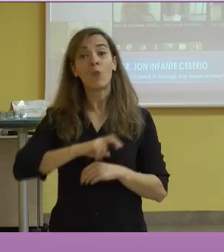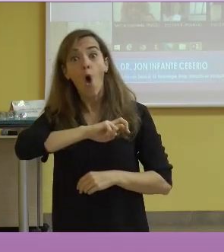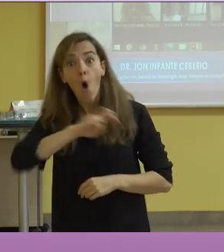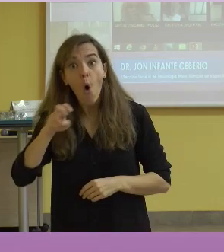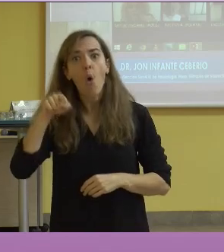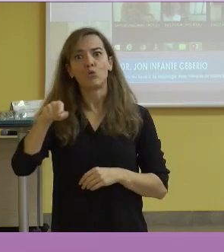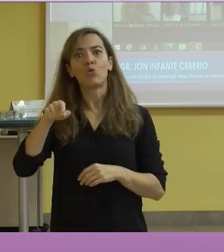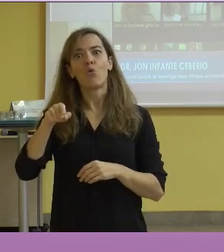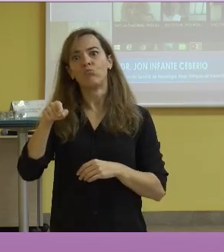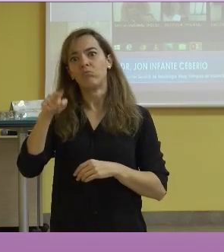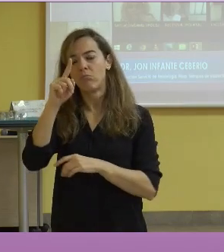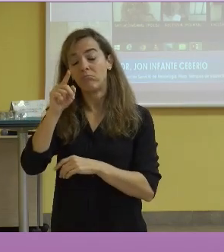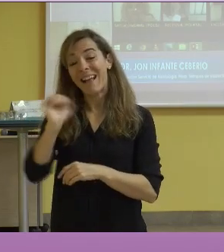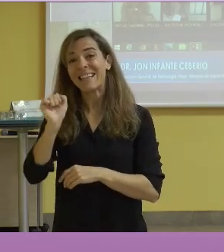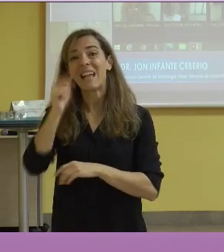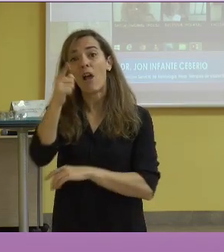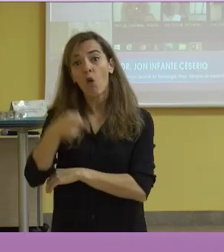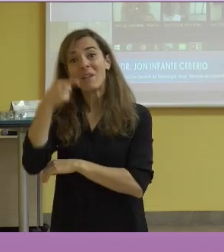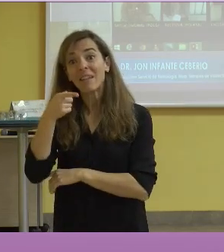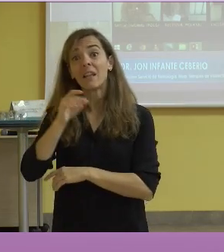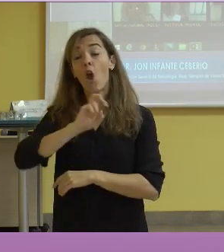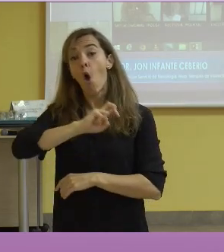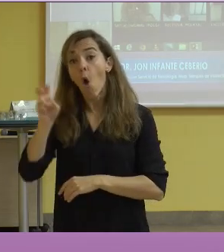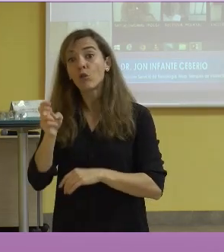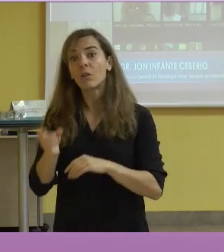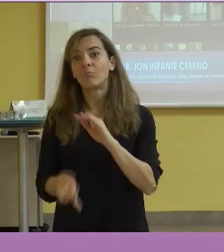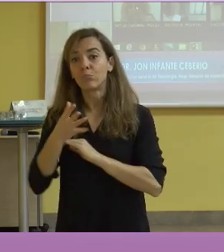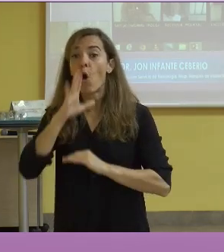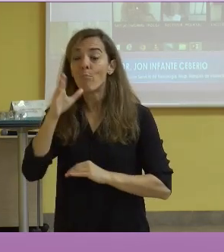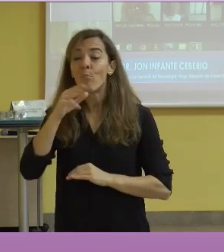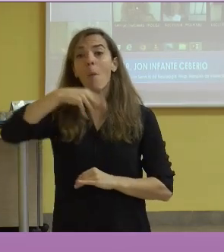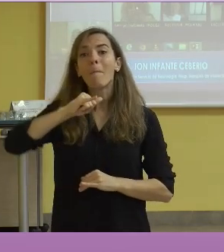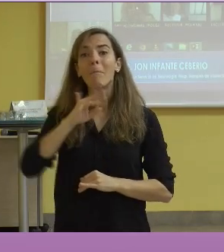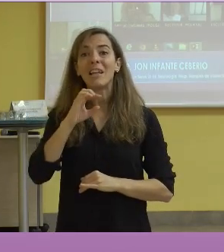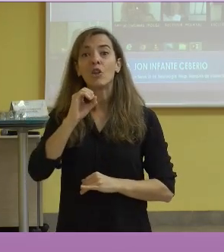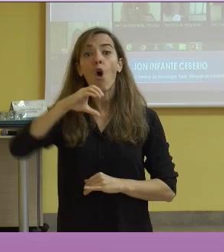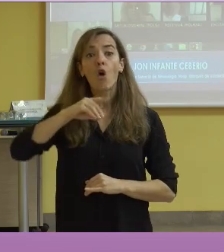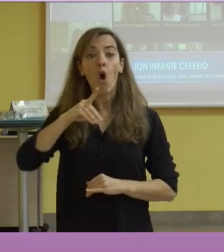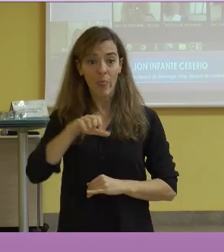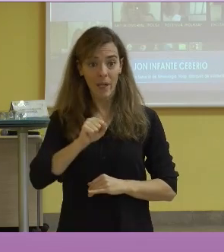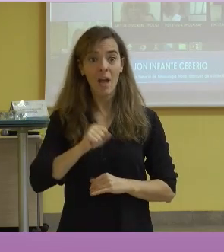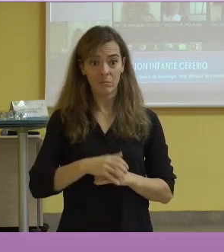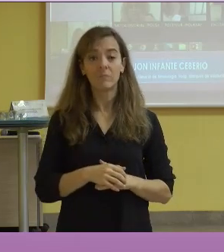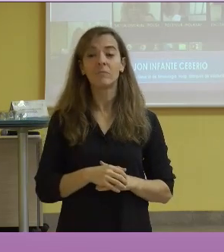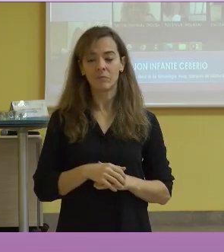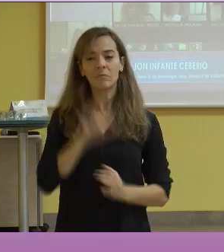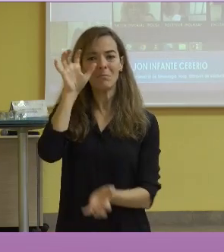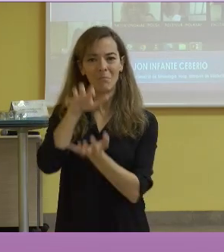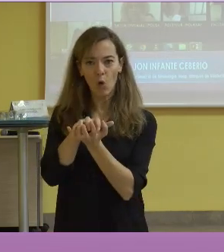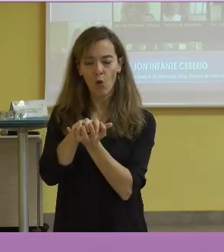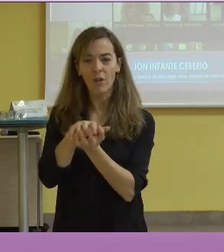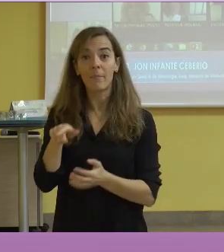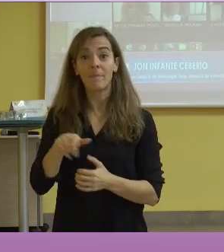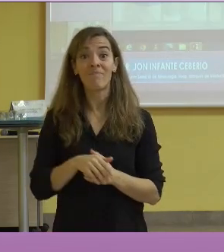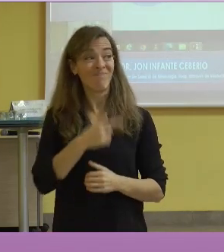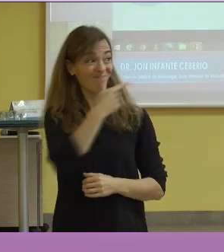dominante y hemos visto una ataxia de herencia mitocondrial, ¿vale? Y esto, insisto, solo es una pequeña muestra, ¿no?, de la diversidad de